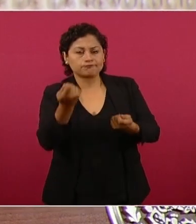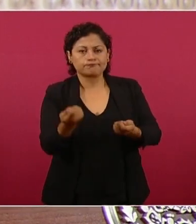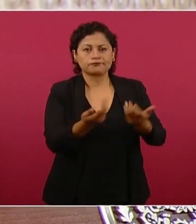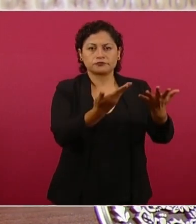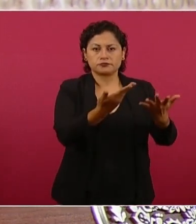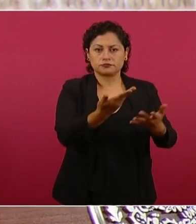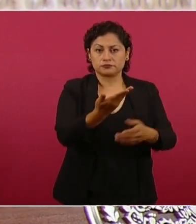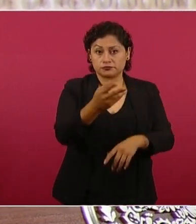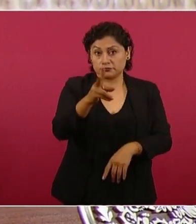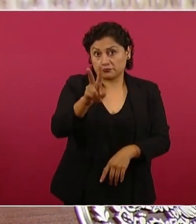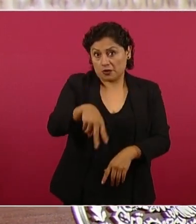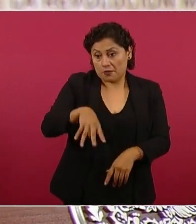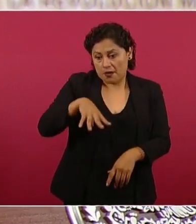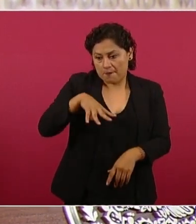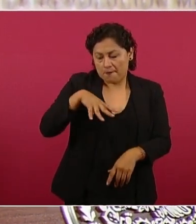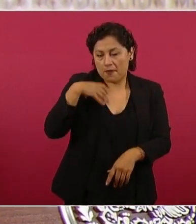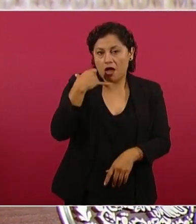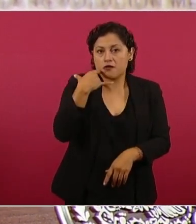mismo.